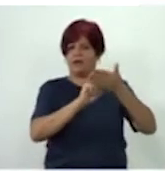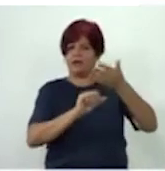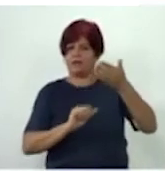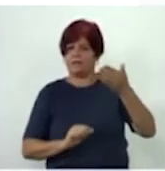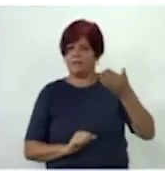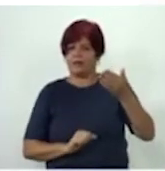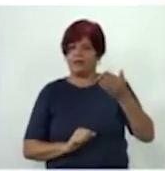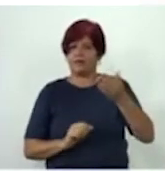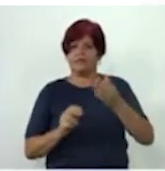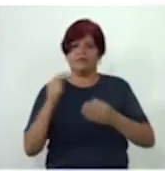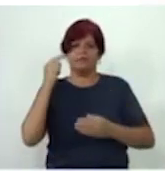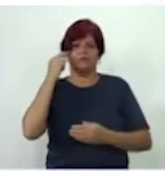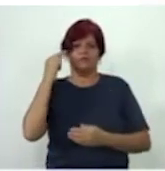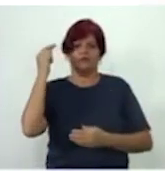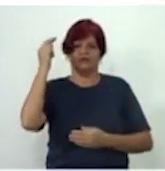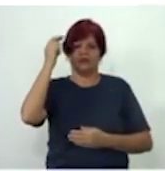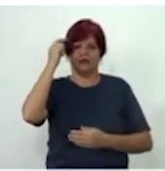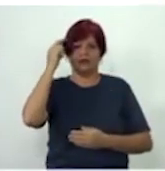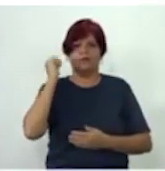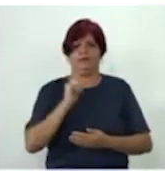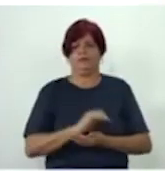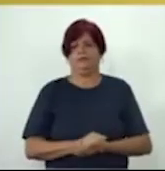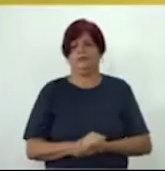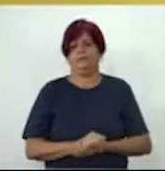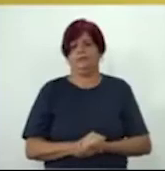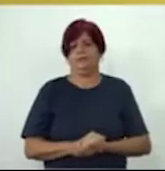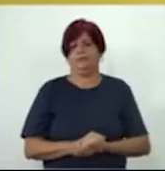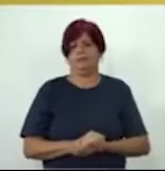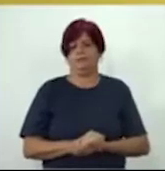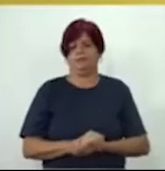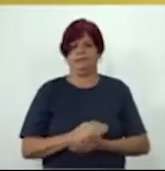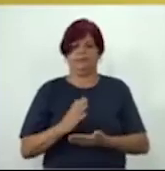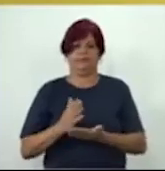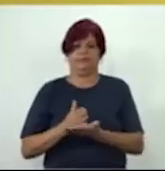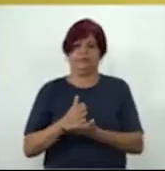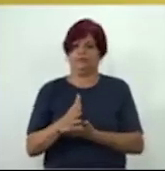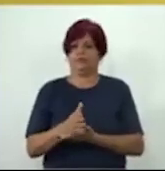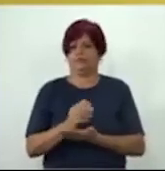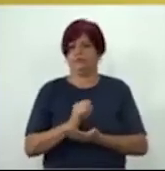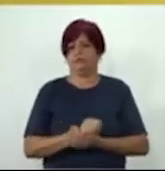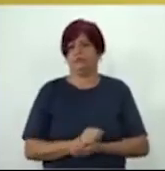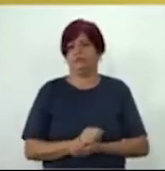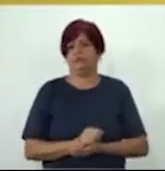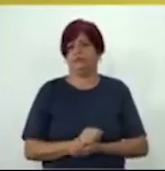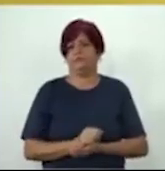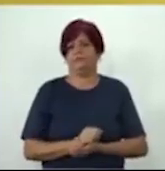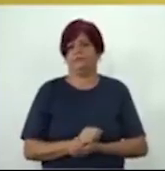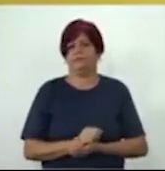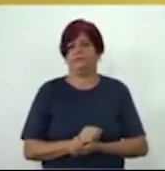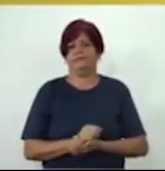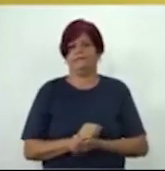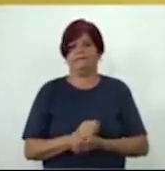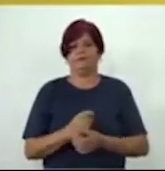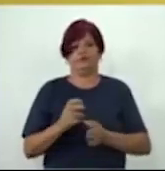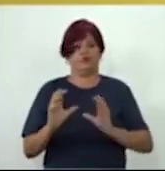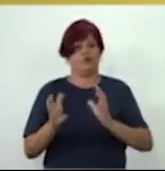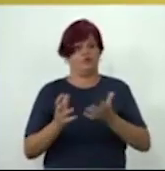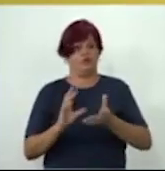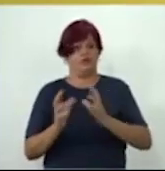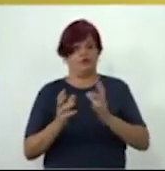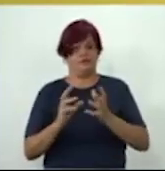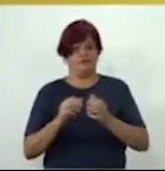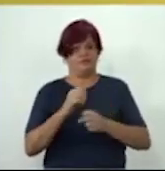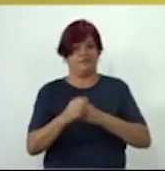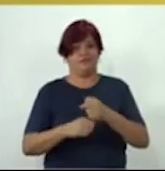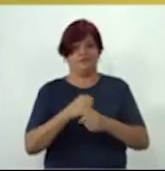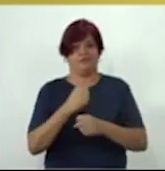formando habilidades cartográficas. Continuamos con el método que se va a